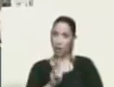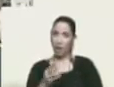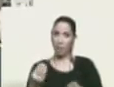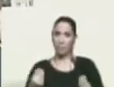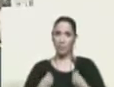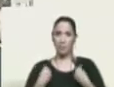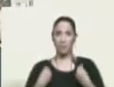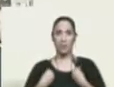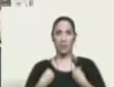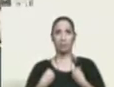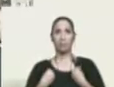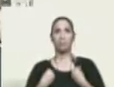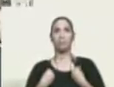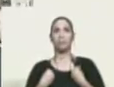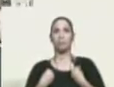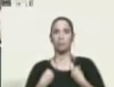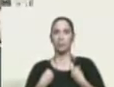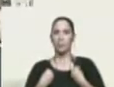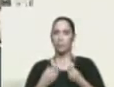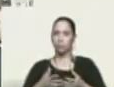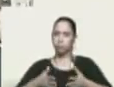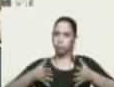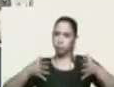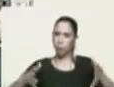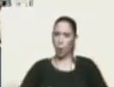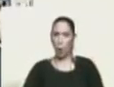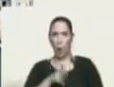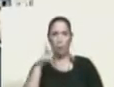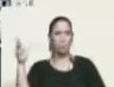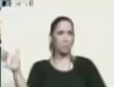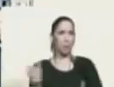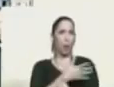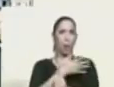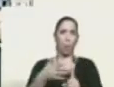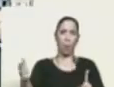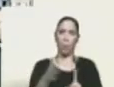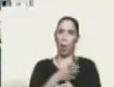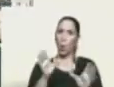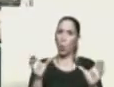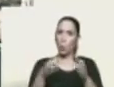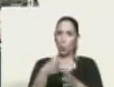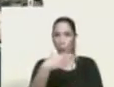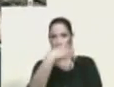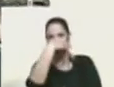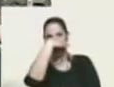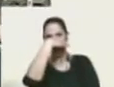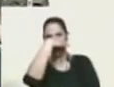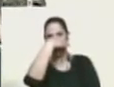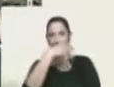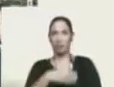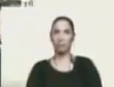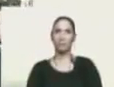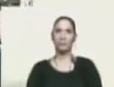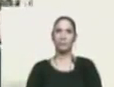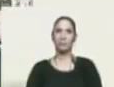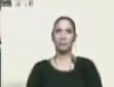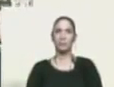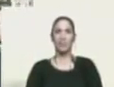intensa violencia producida por grupos terroristas que pretendieron por una